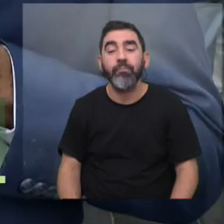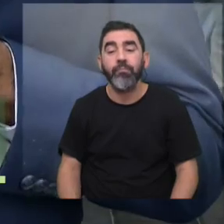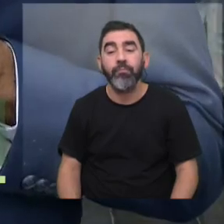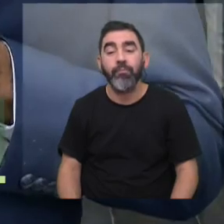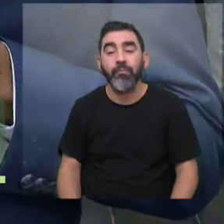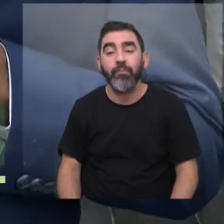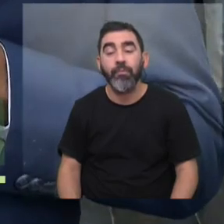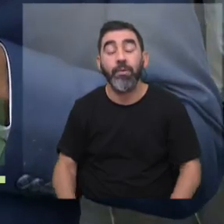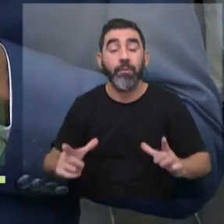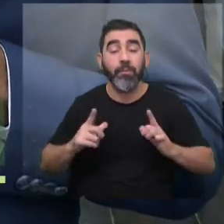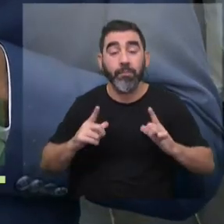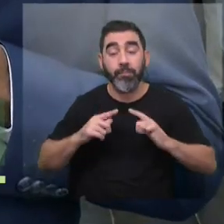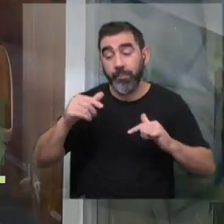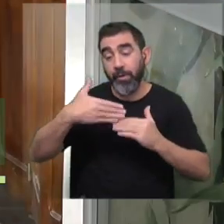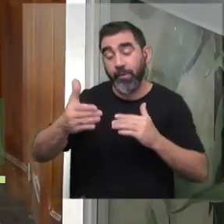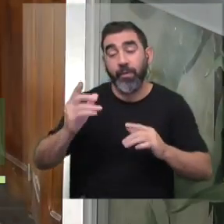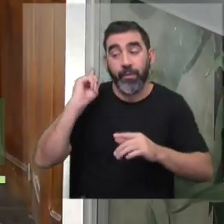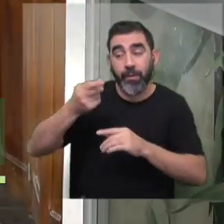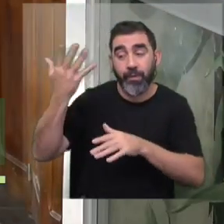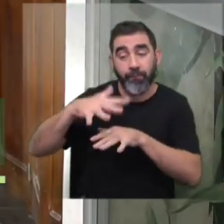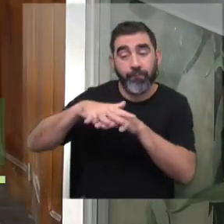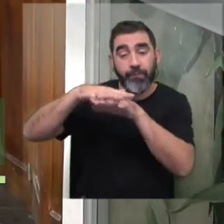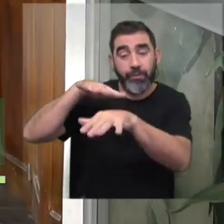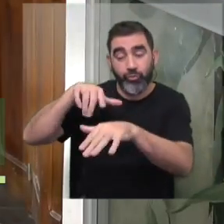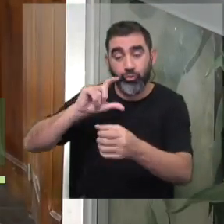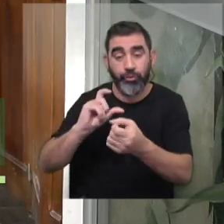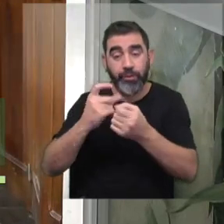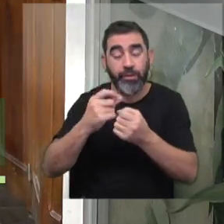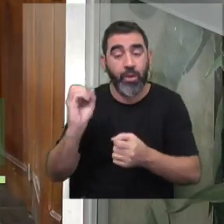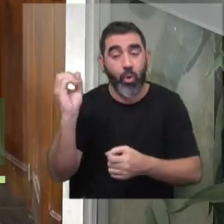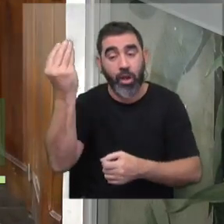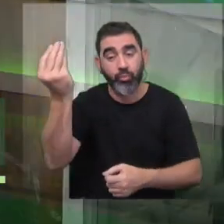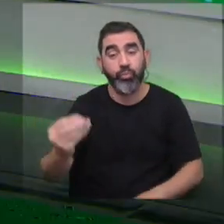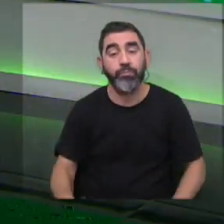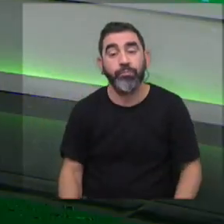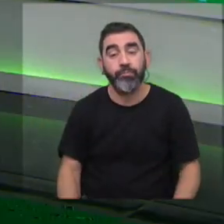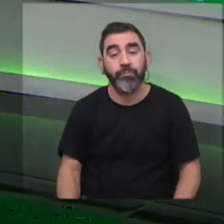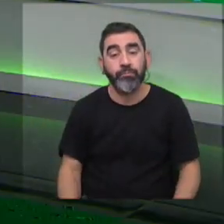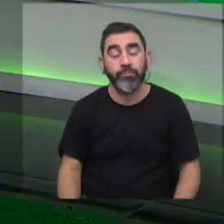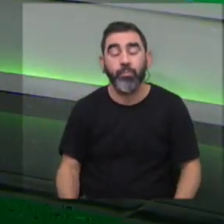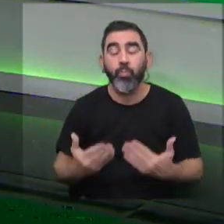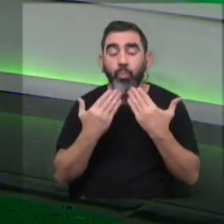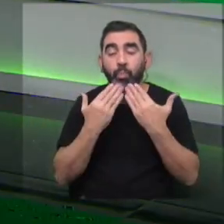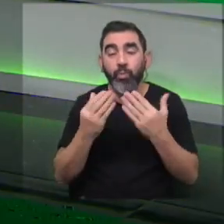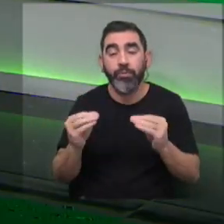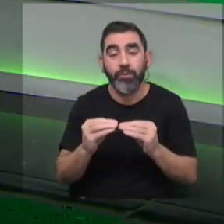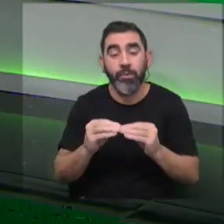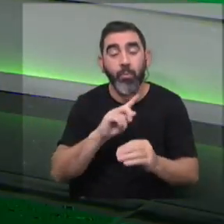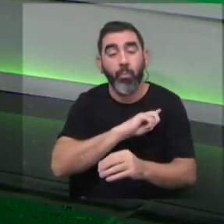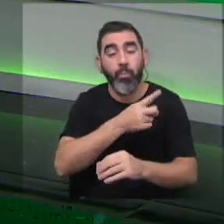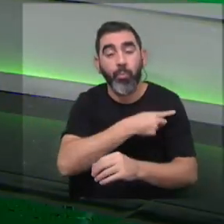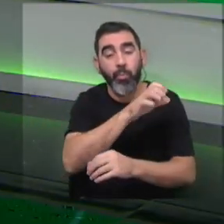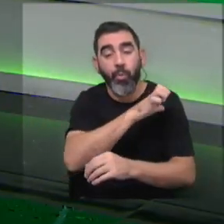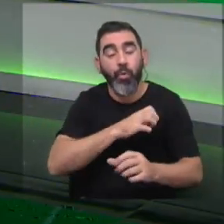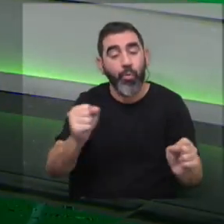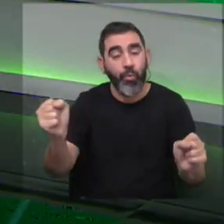mutual estaremos aquí aguardando la definición de esta Asamblea De afc muchas gracias Eduardo el poder ejecutivo